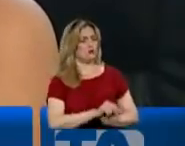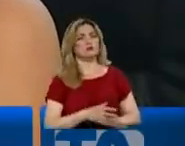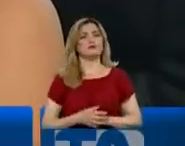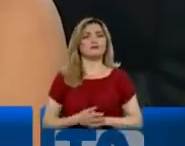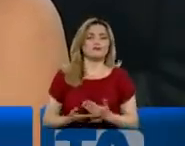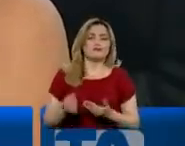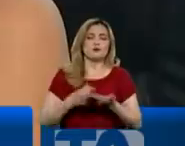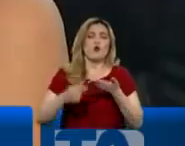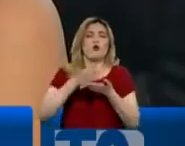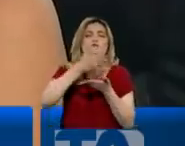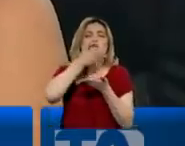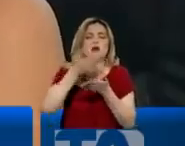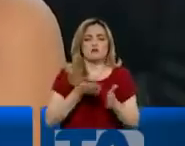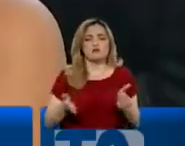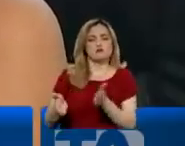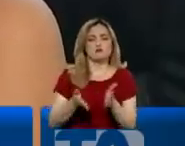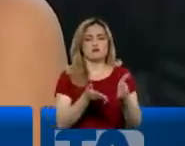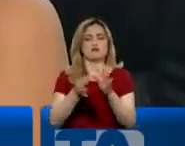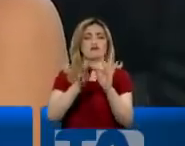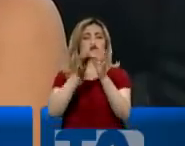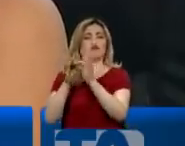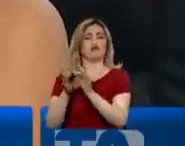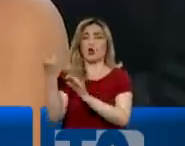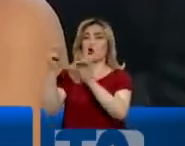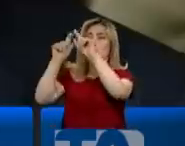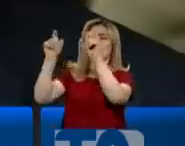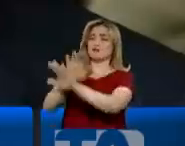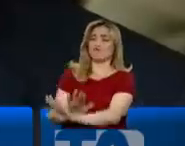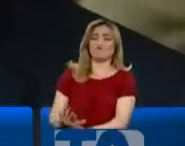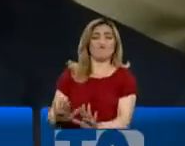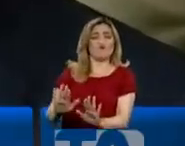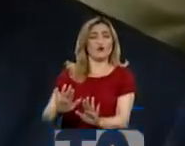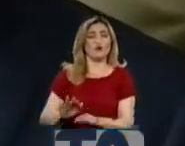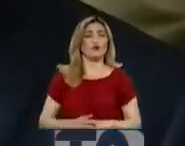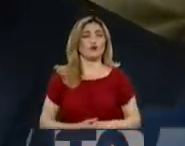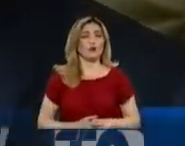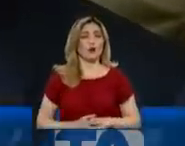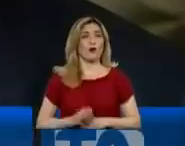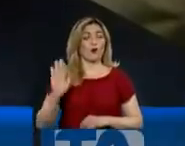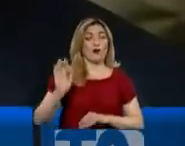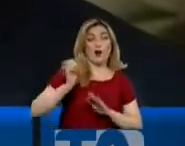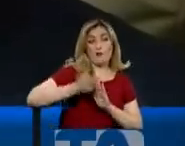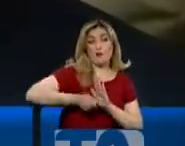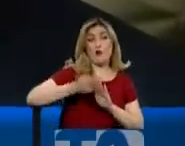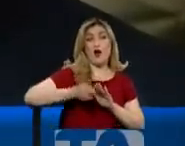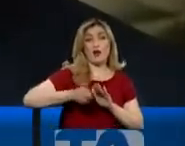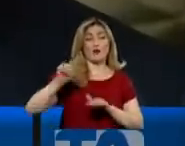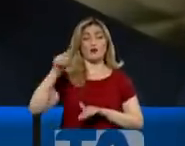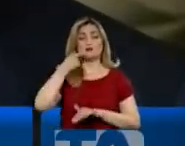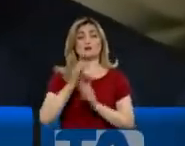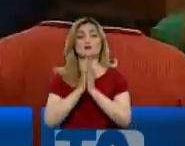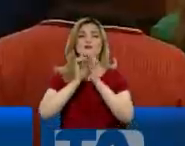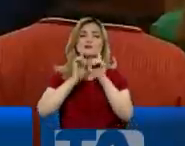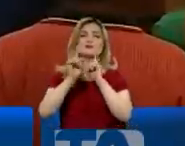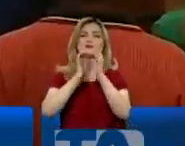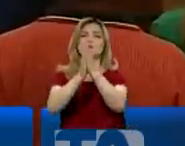mejores días y esta concesión se termina ambas concesiones se terminan en tanto que la defensa de las concesionarias ha insistido en su pedido de